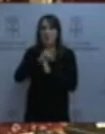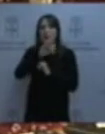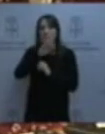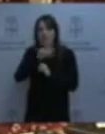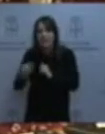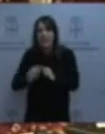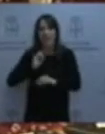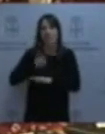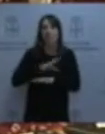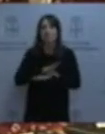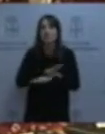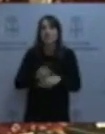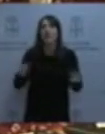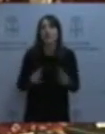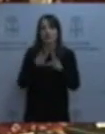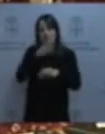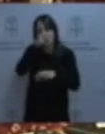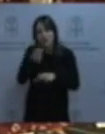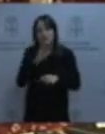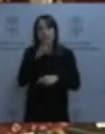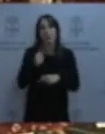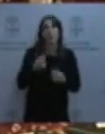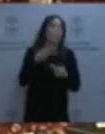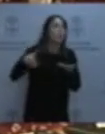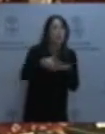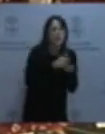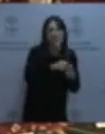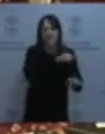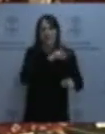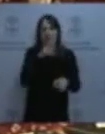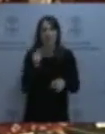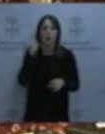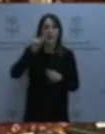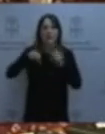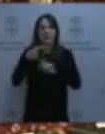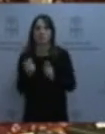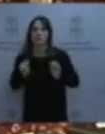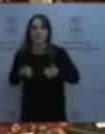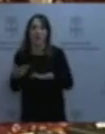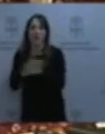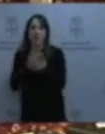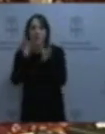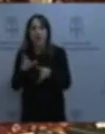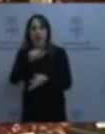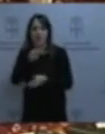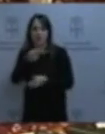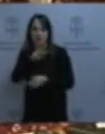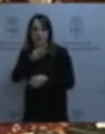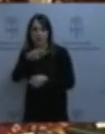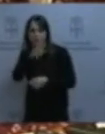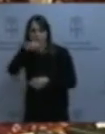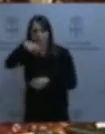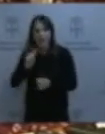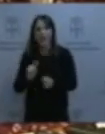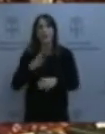600.000 euros para prejubilarse y al día siguiente empezó a cobrar 100.000 euros como Liberbank. Mi pregunta, aquí creemos que se requiere valor